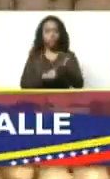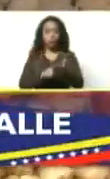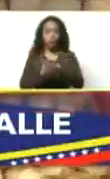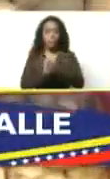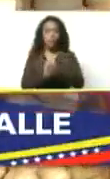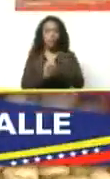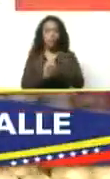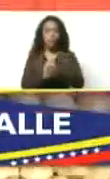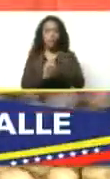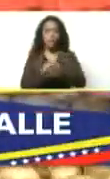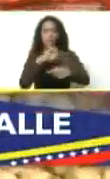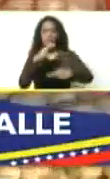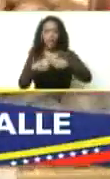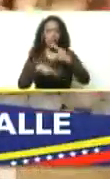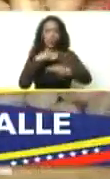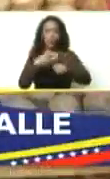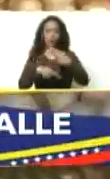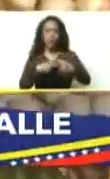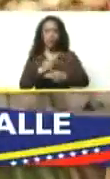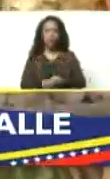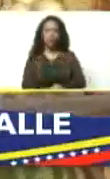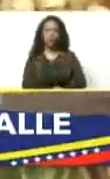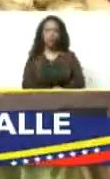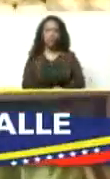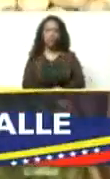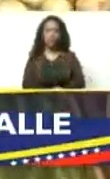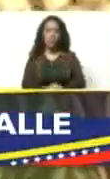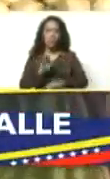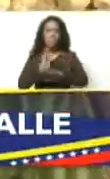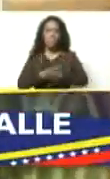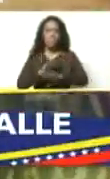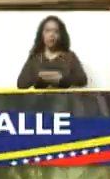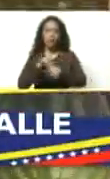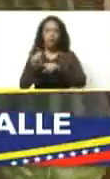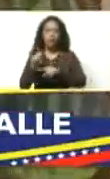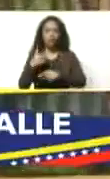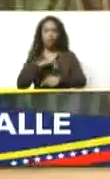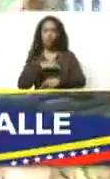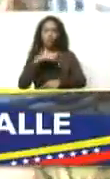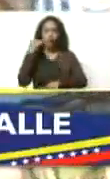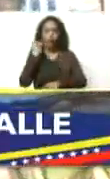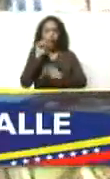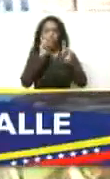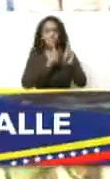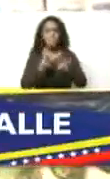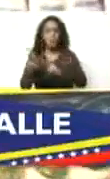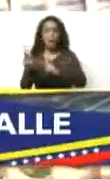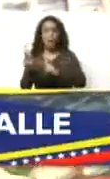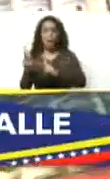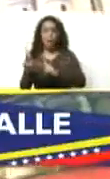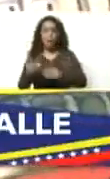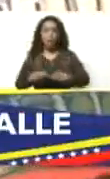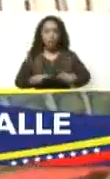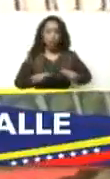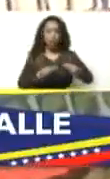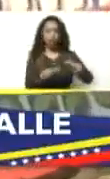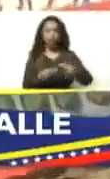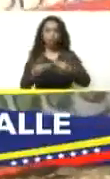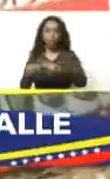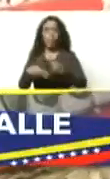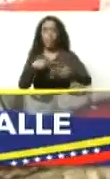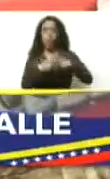y revolucionar. Para ello, contamos con un plan de distribución y